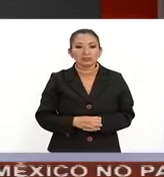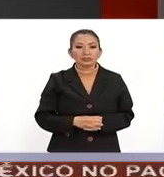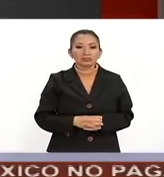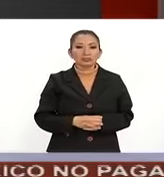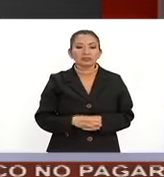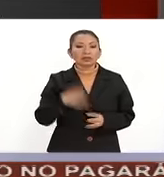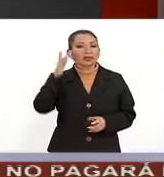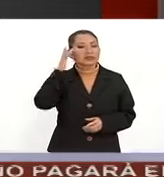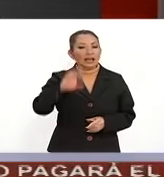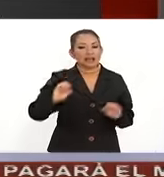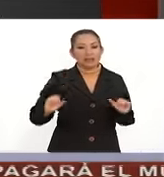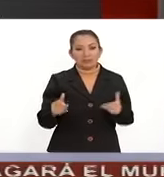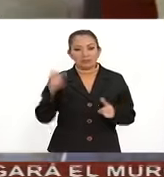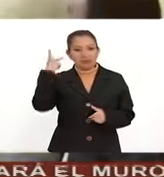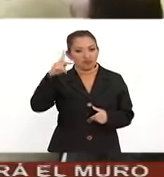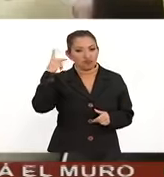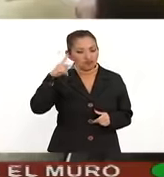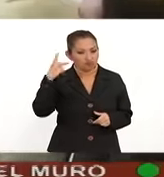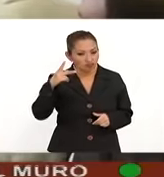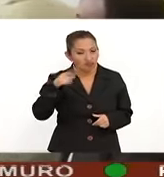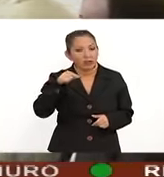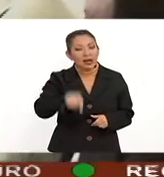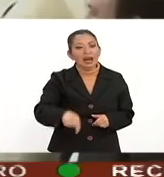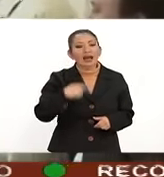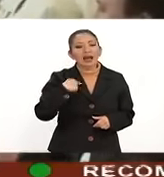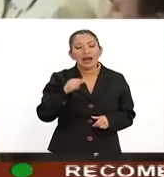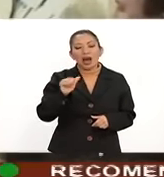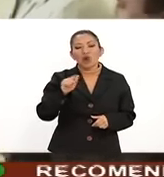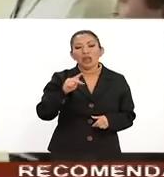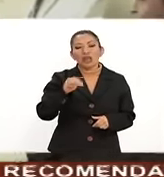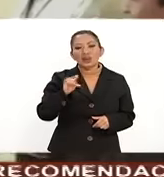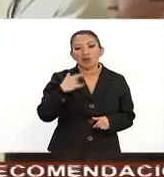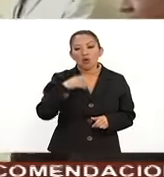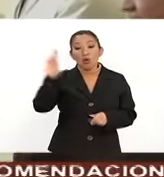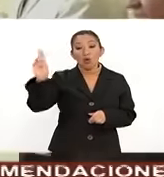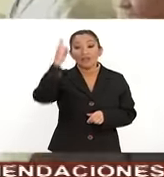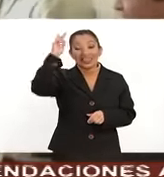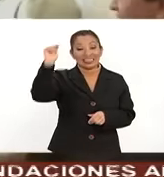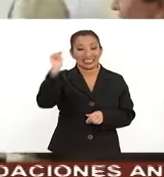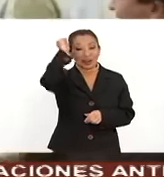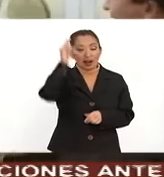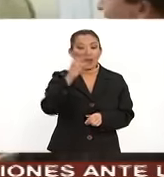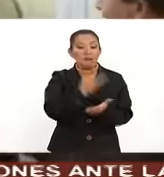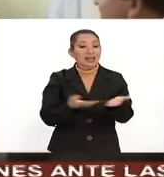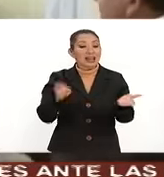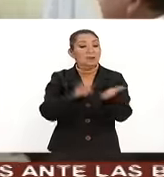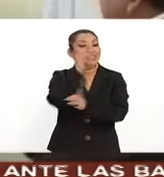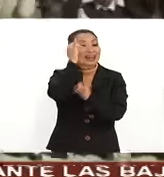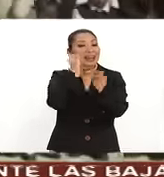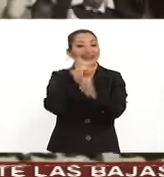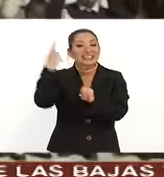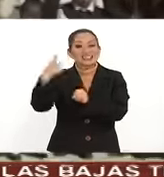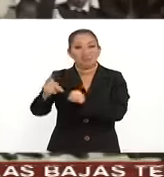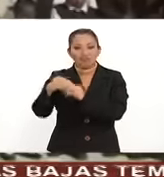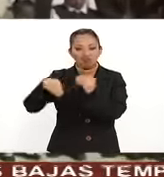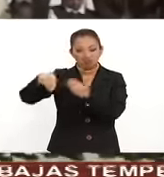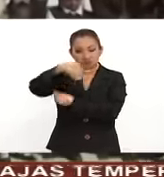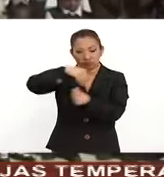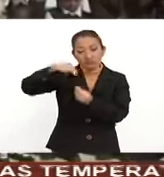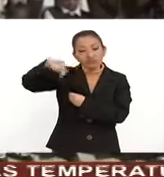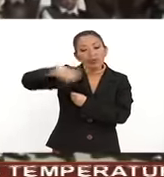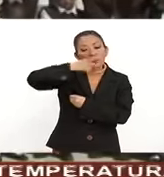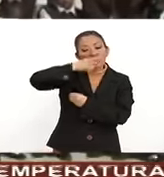En San José, Chiapa, Puebla, el secretario de Educación Pública, Aurelio Nuño, inauguró la Universidad Tecnológica Bilingüe Internacional y Sustentable.